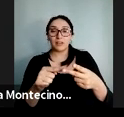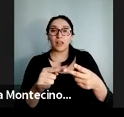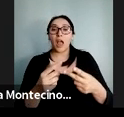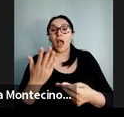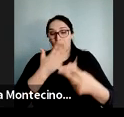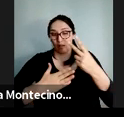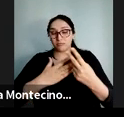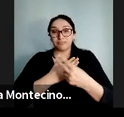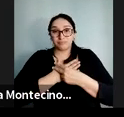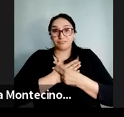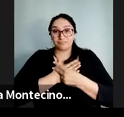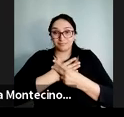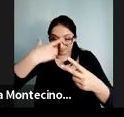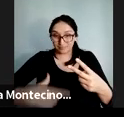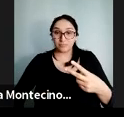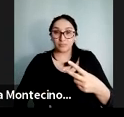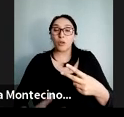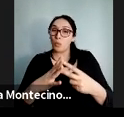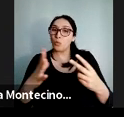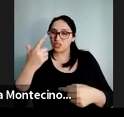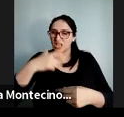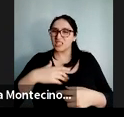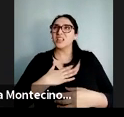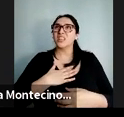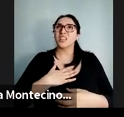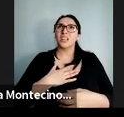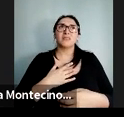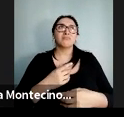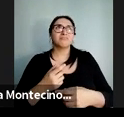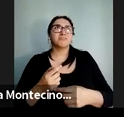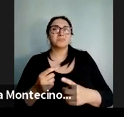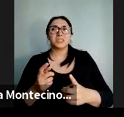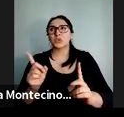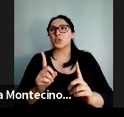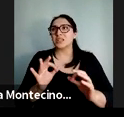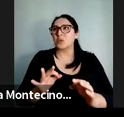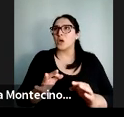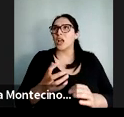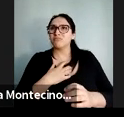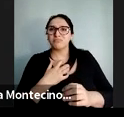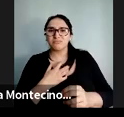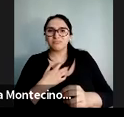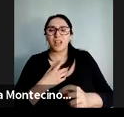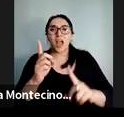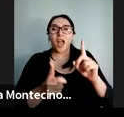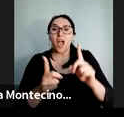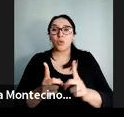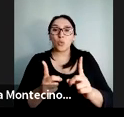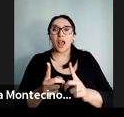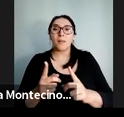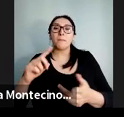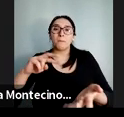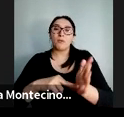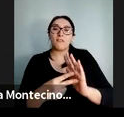su cuerpo, muchas se sintieron vigiladas e inseguras, varias también se reconocen que empezaron a atravesar problemas